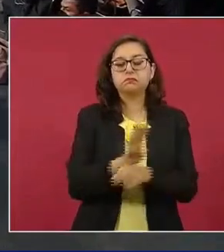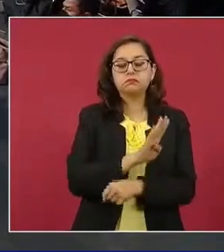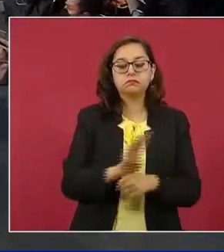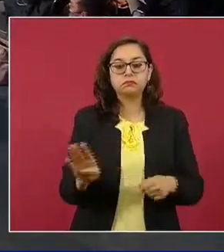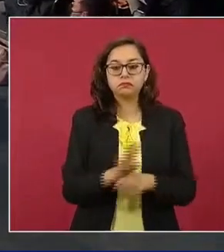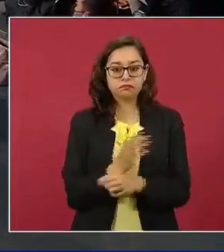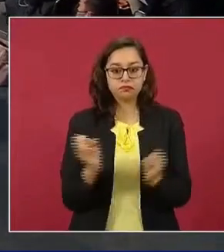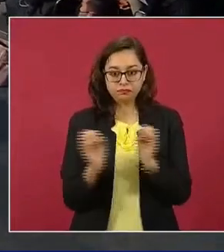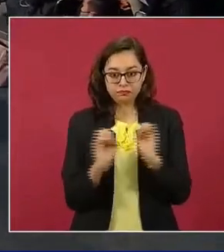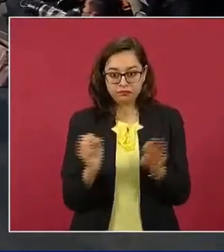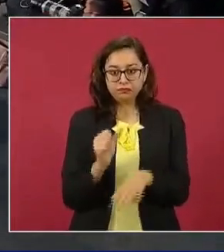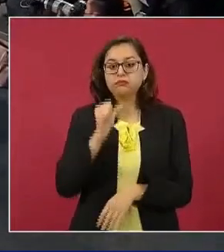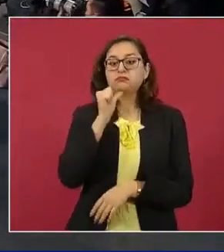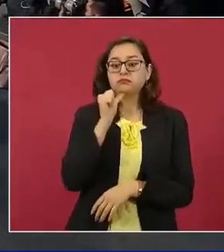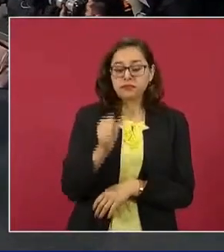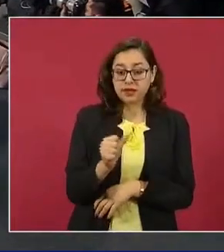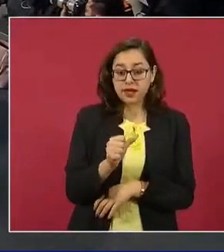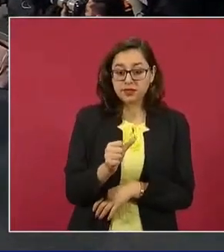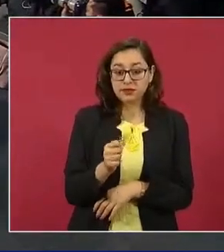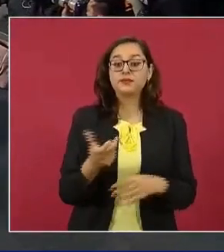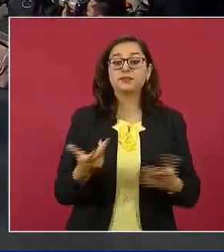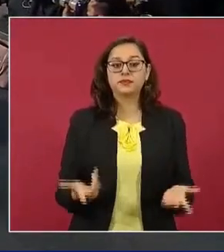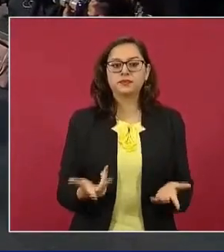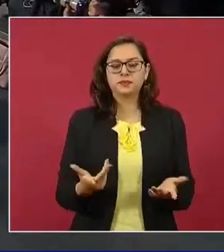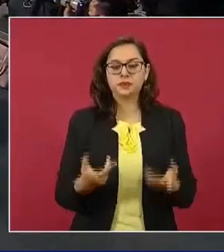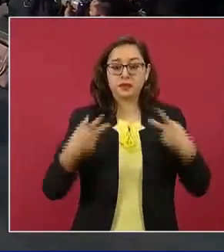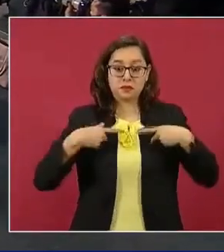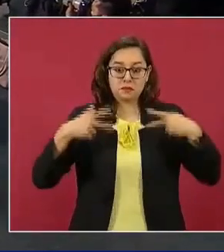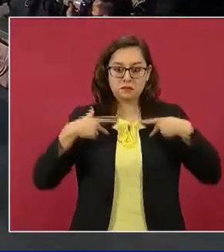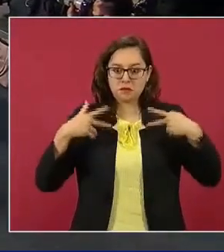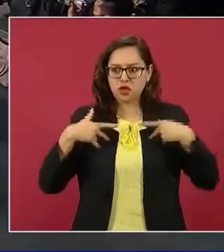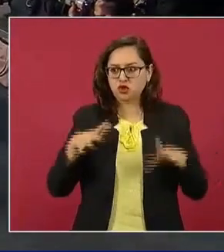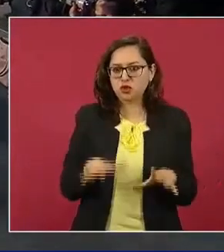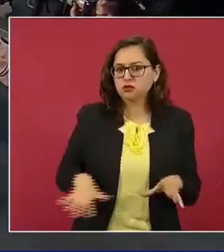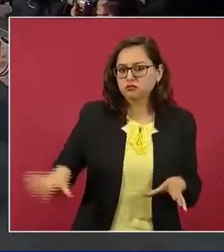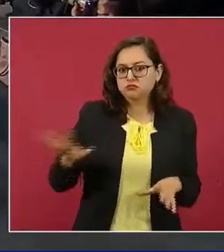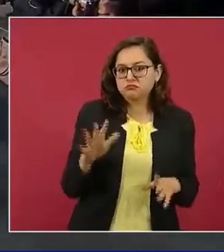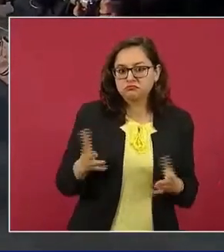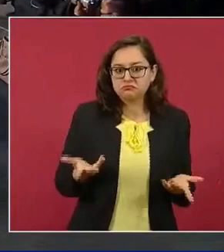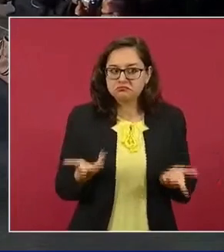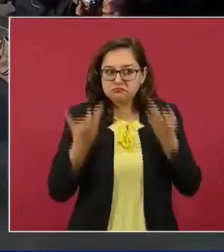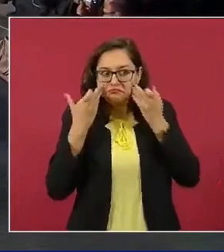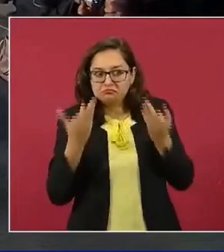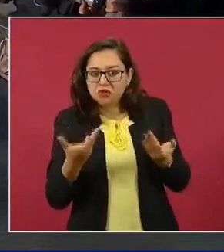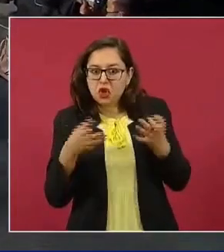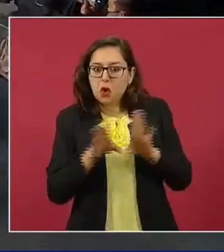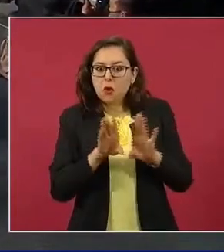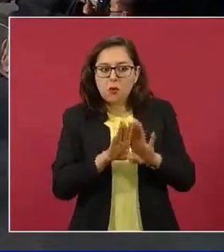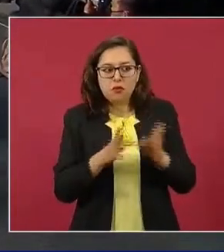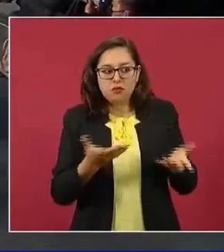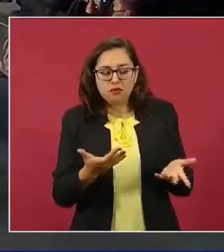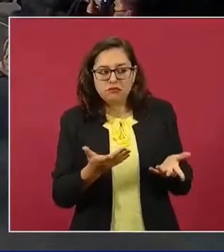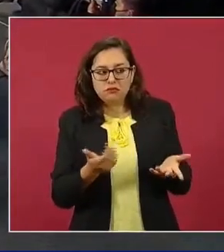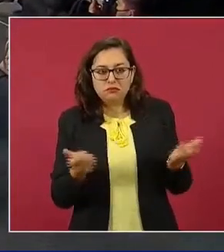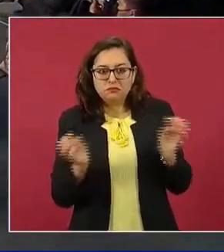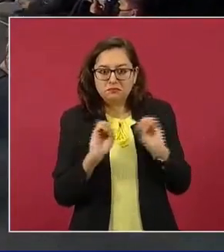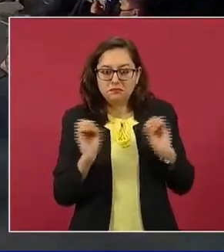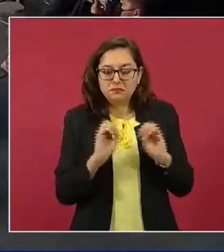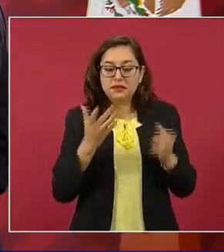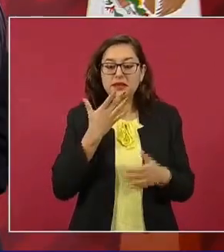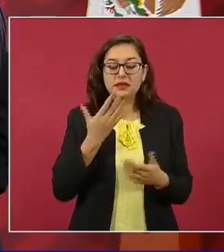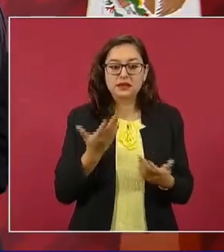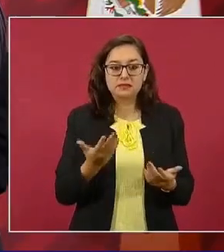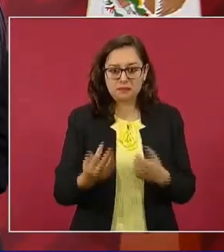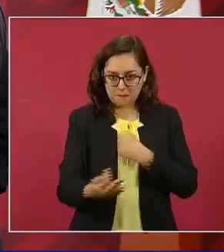señor presidente, los ciudadanos comunes y corrientes, los ciudadanos que queremos ver cómo podemos aprovecharnos o